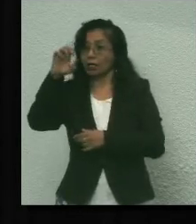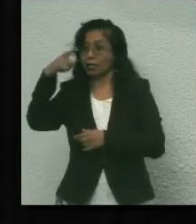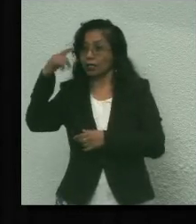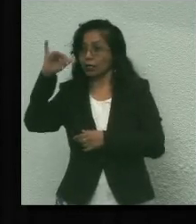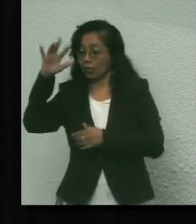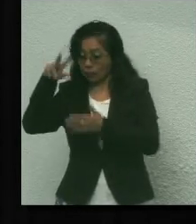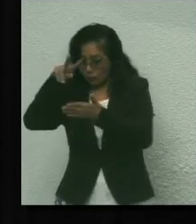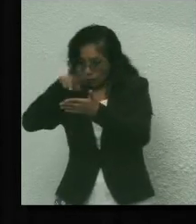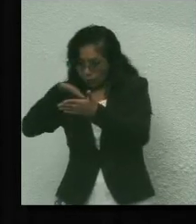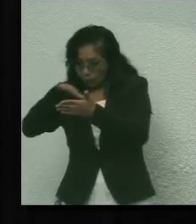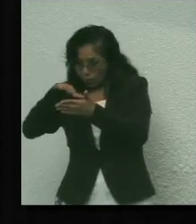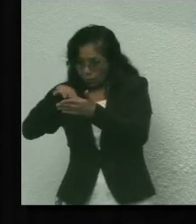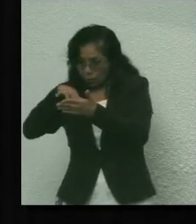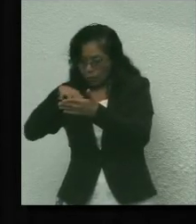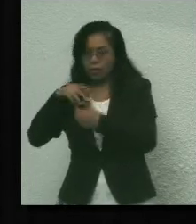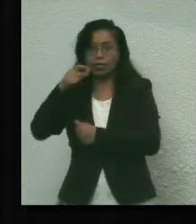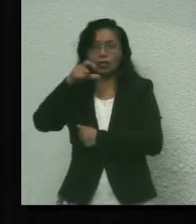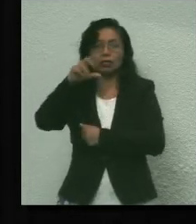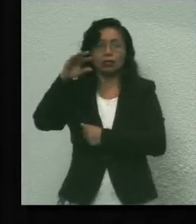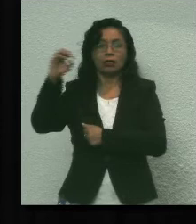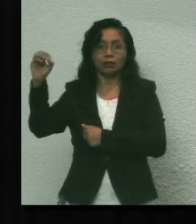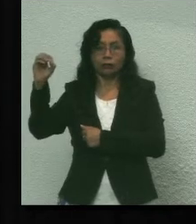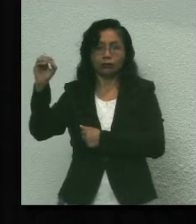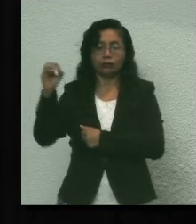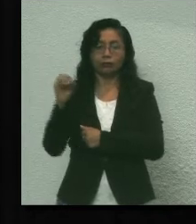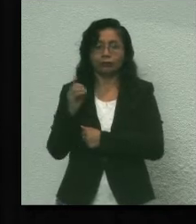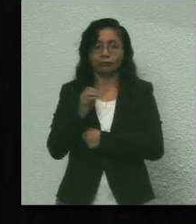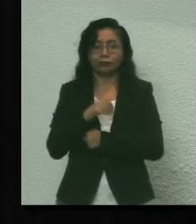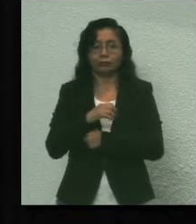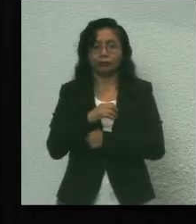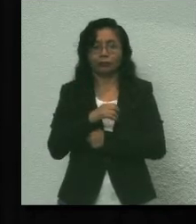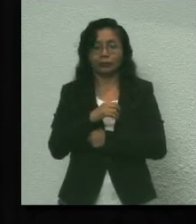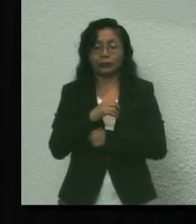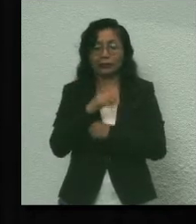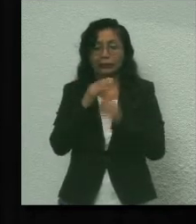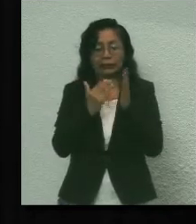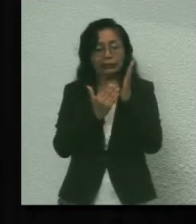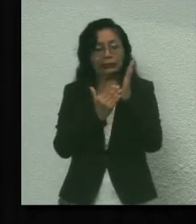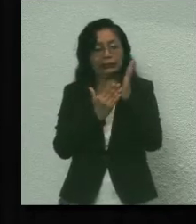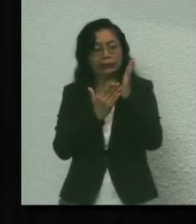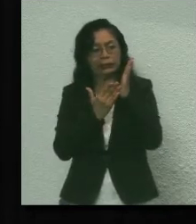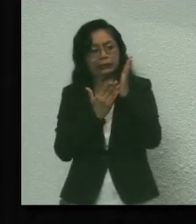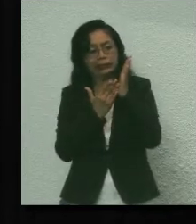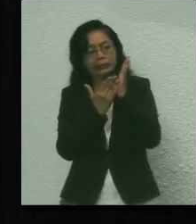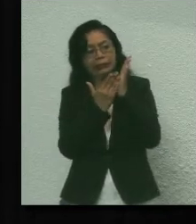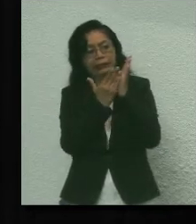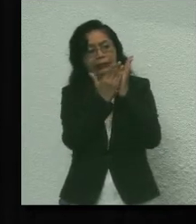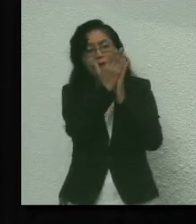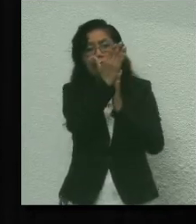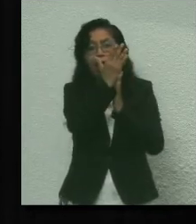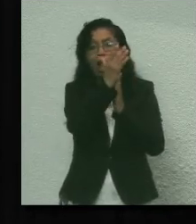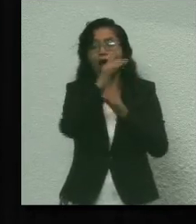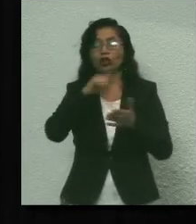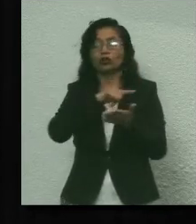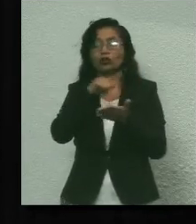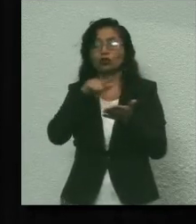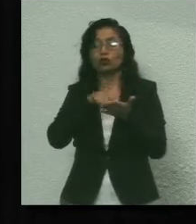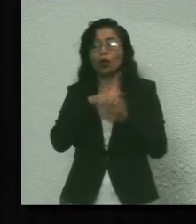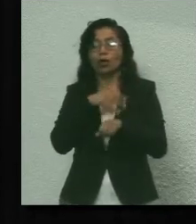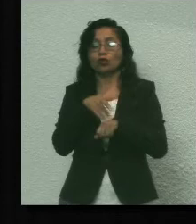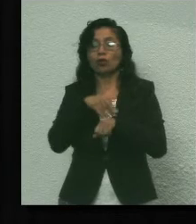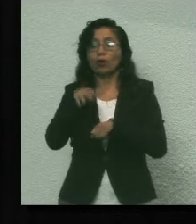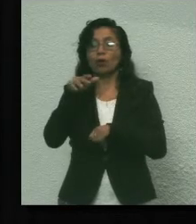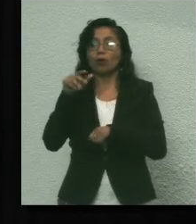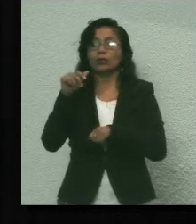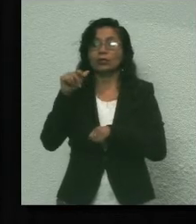pública quintana roo ocupa el lugar número 17 con 22